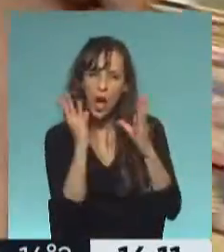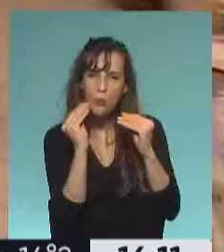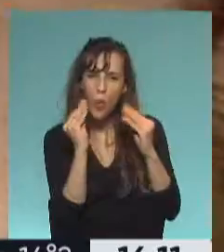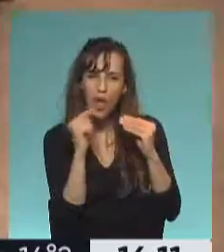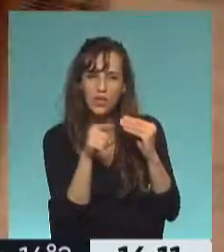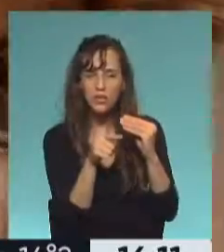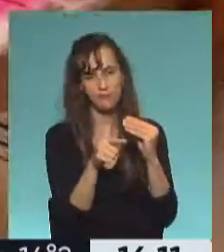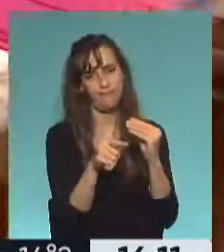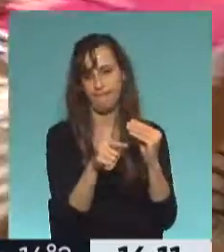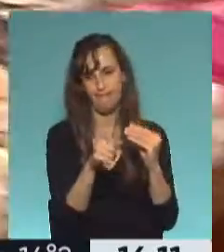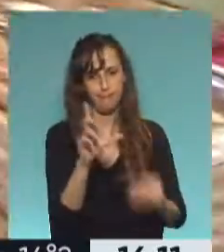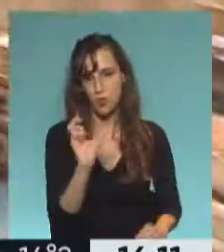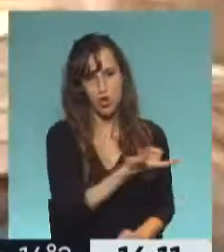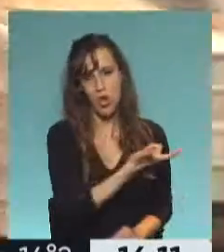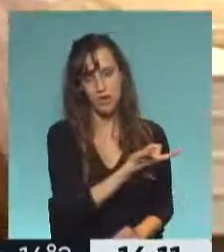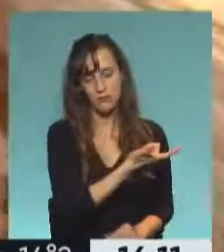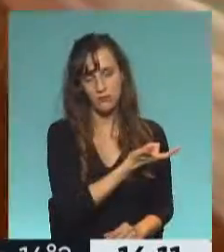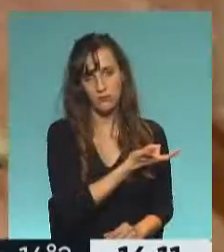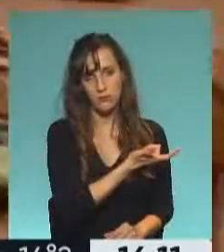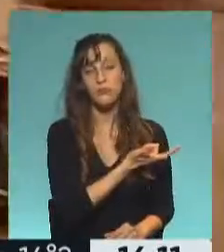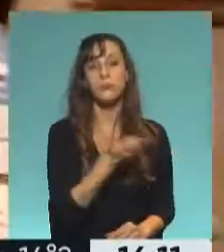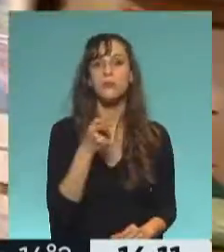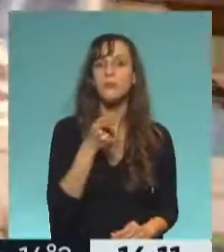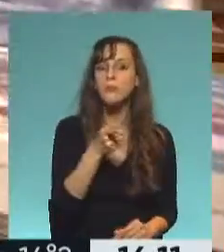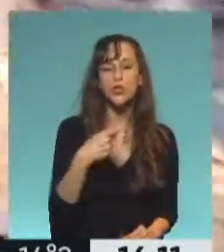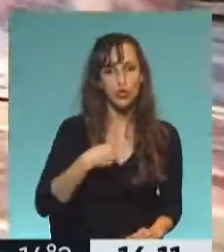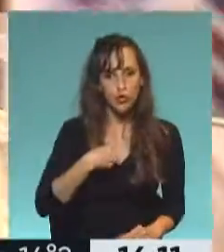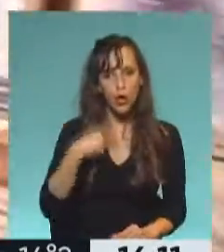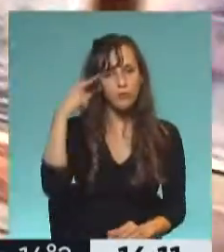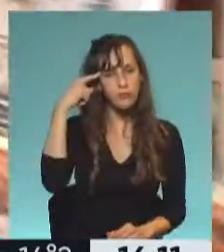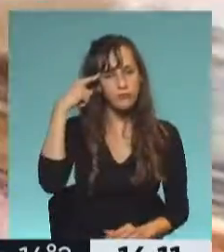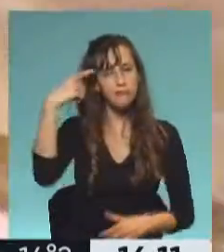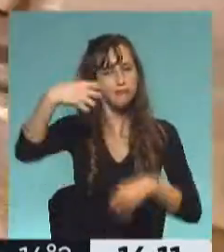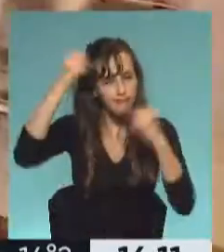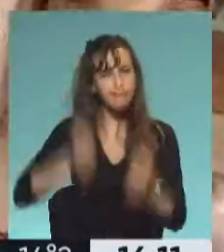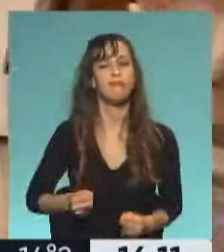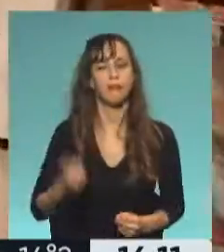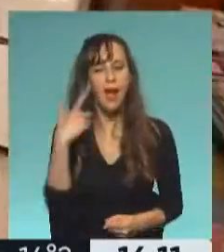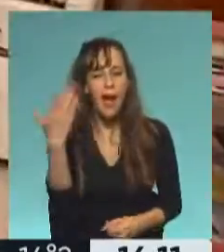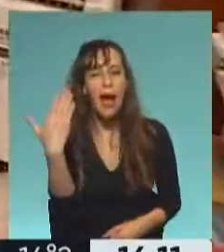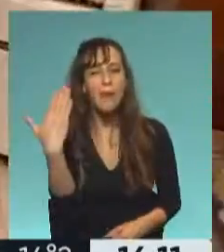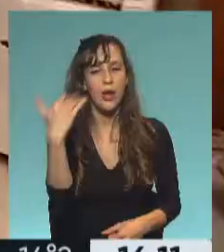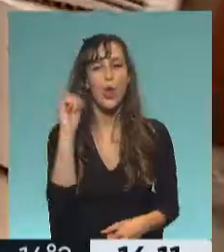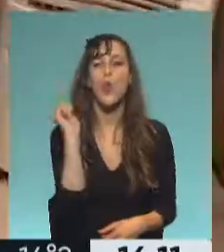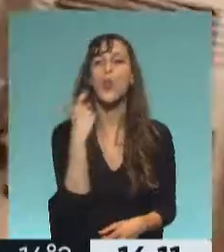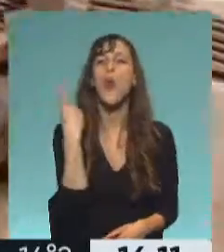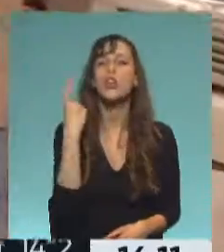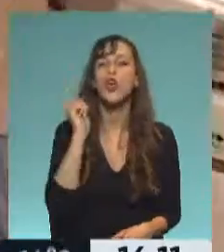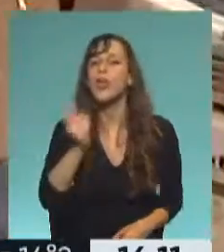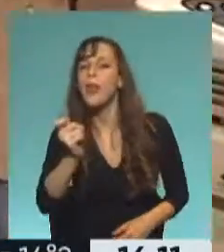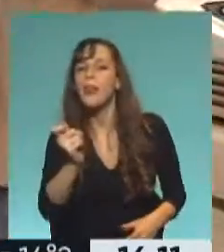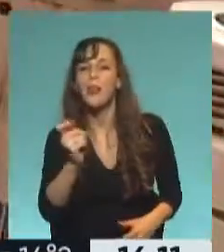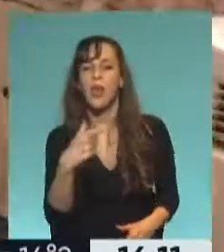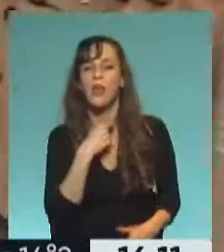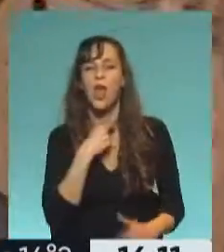hamburguesas. Y bueno, la cuestión es que ahí me puse en campaña de ver quién eran los dueños,